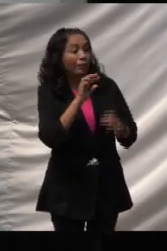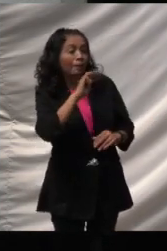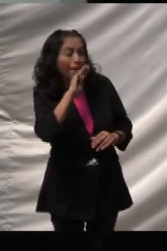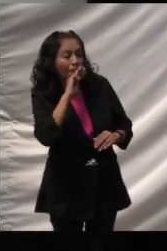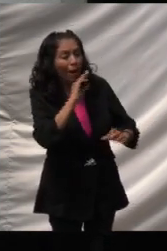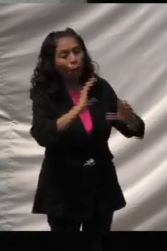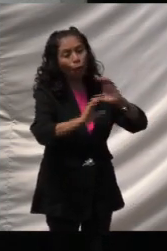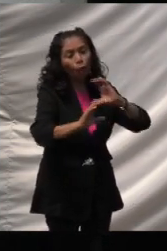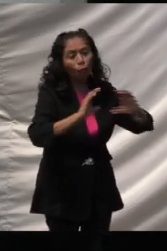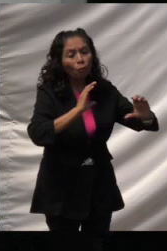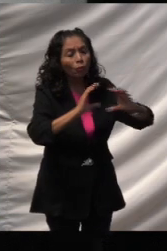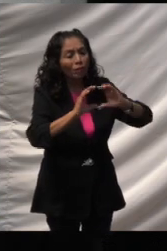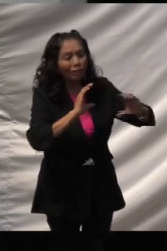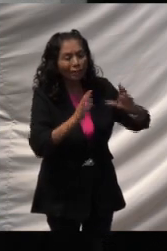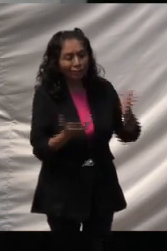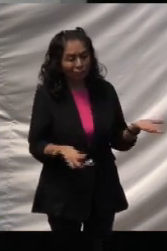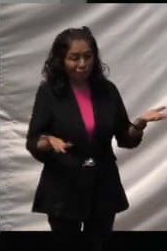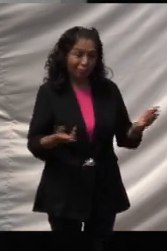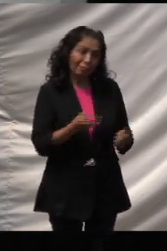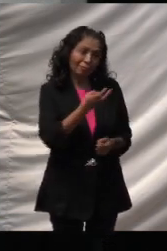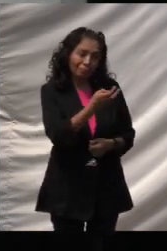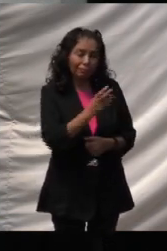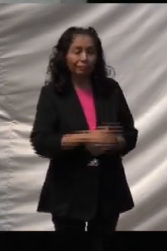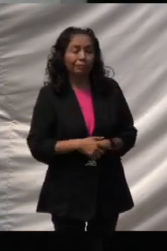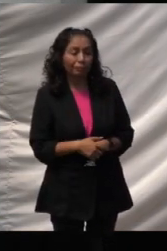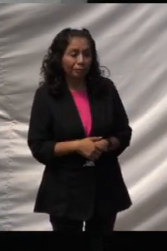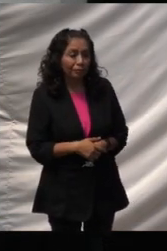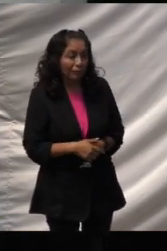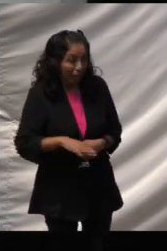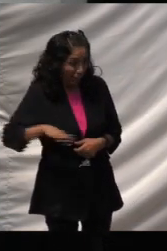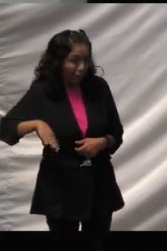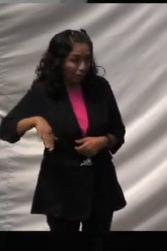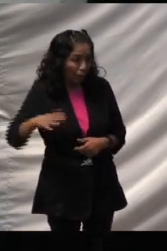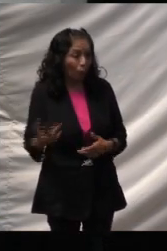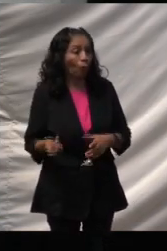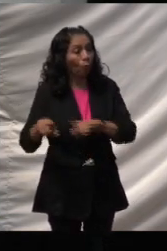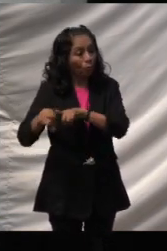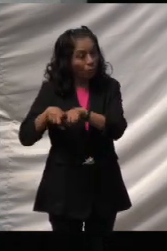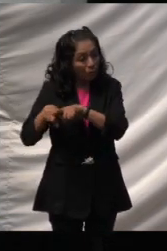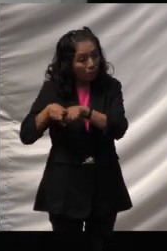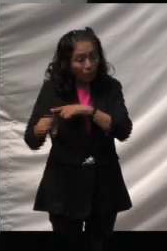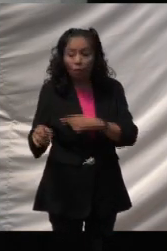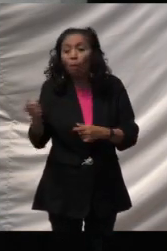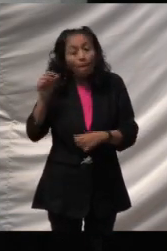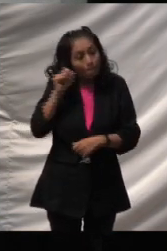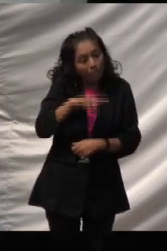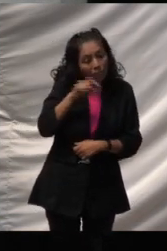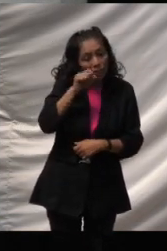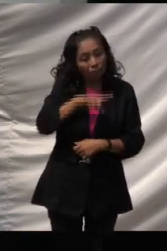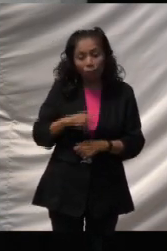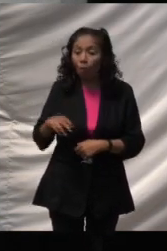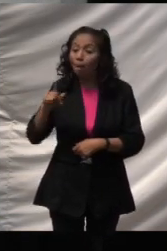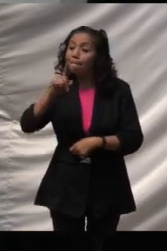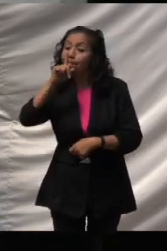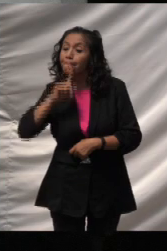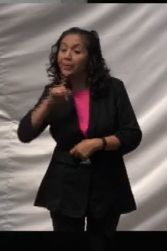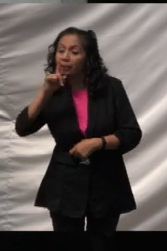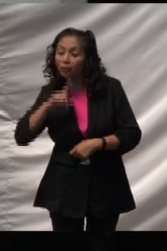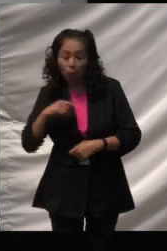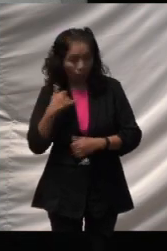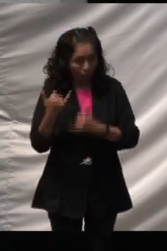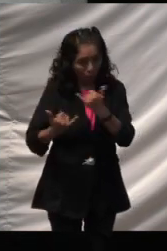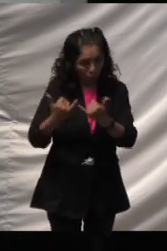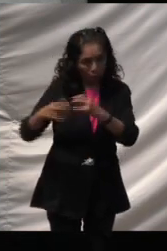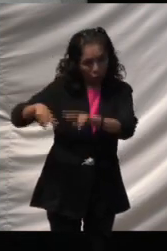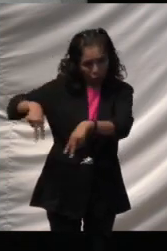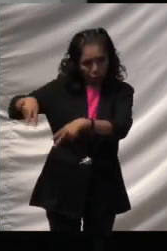padres es mejor que estar en esta situación. Hace poco, mi hermano Eri también mintió sobre su calificación para ir a jugar fútbol con